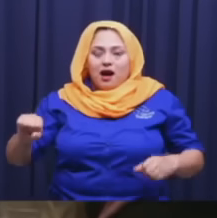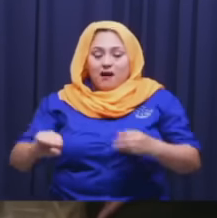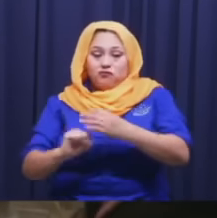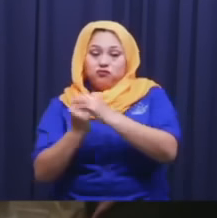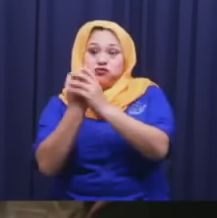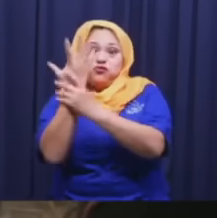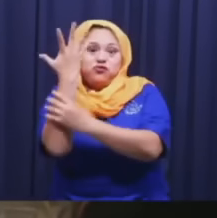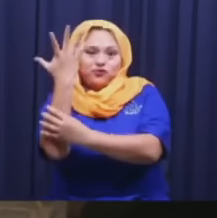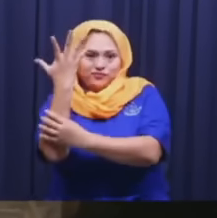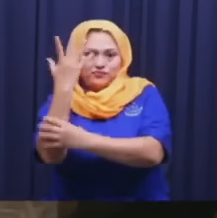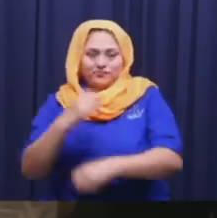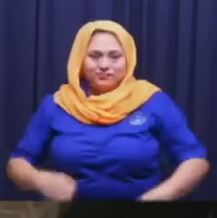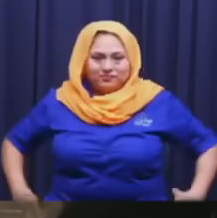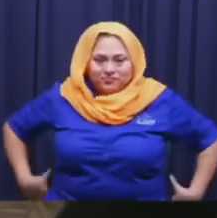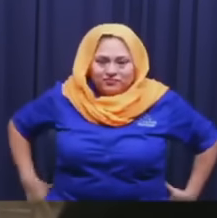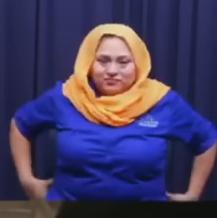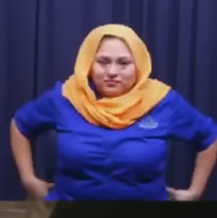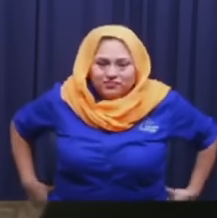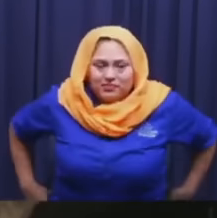reverdecerá.